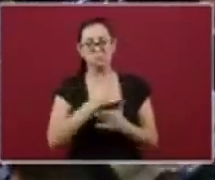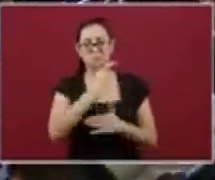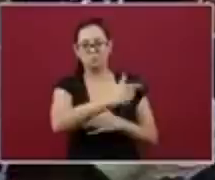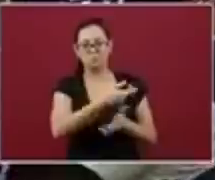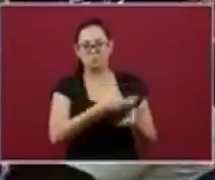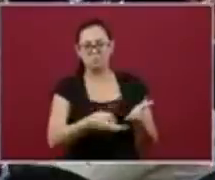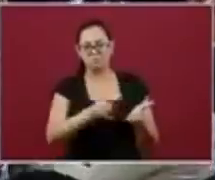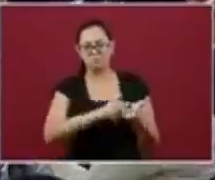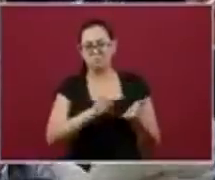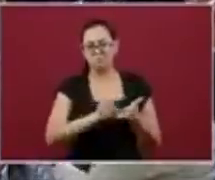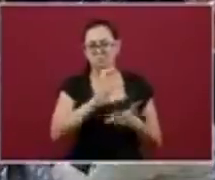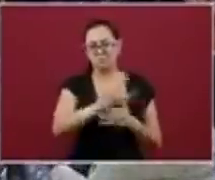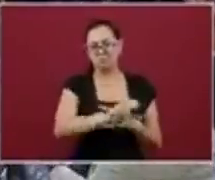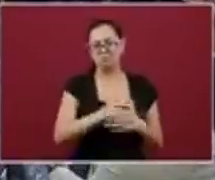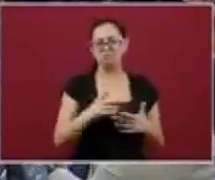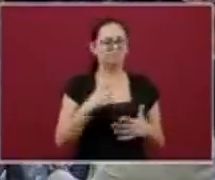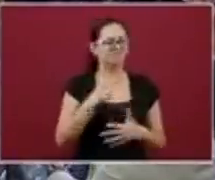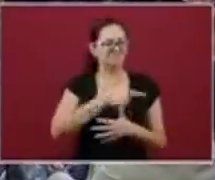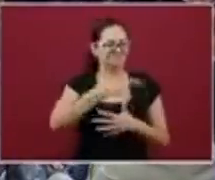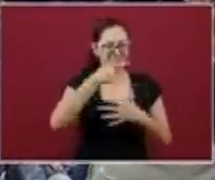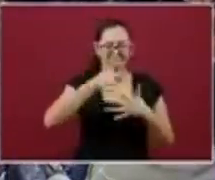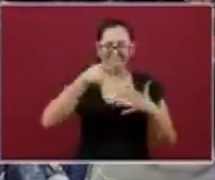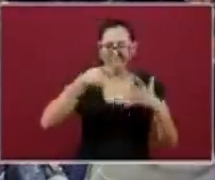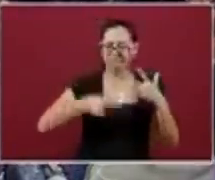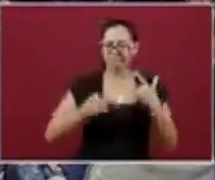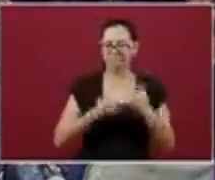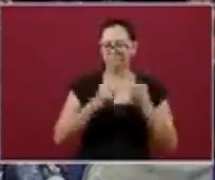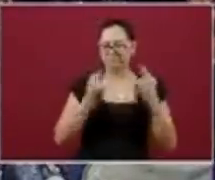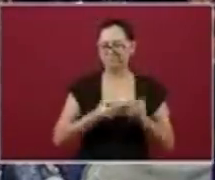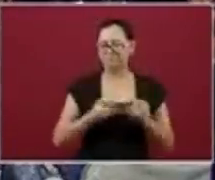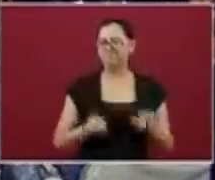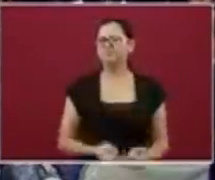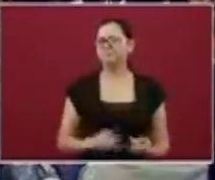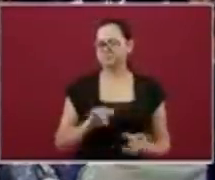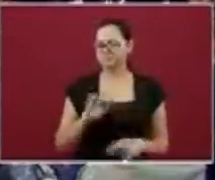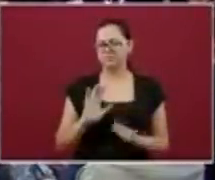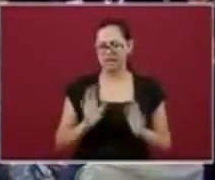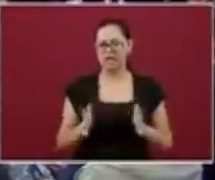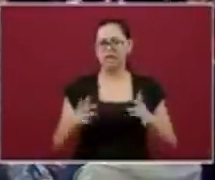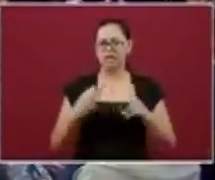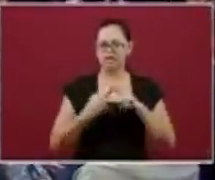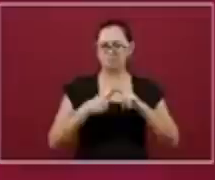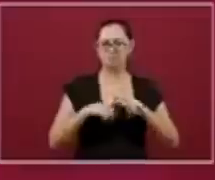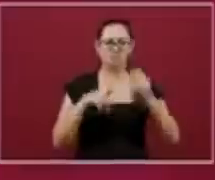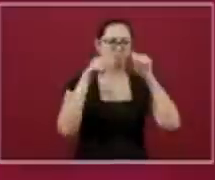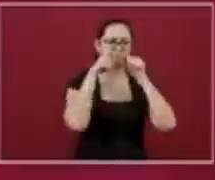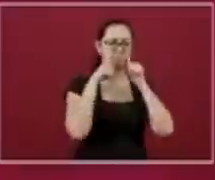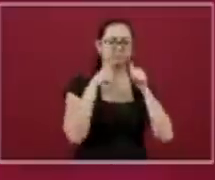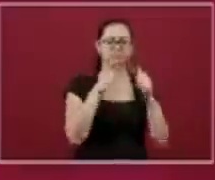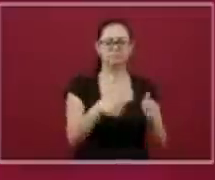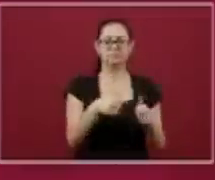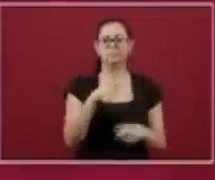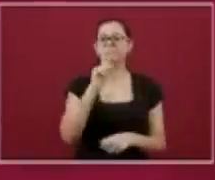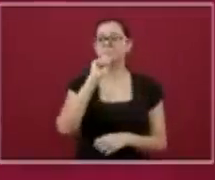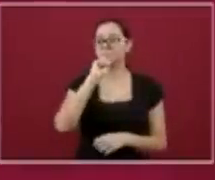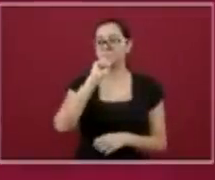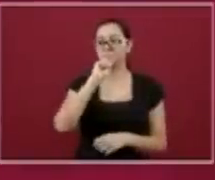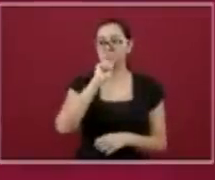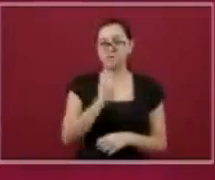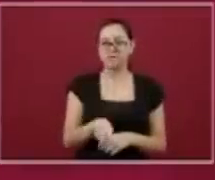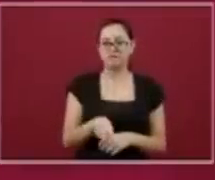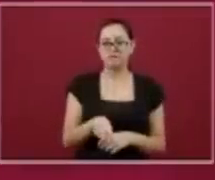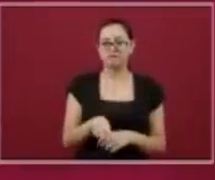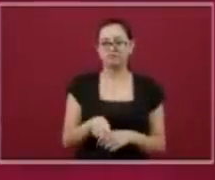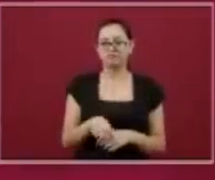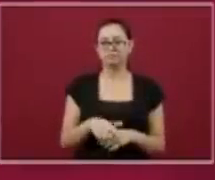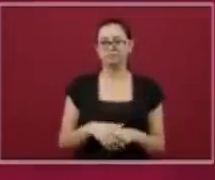Entonces, todos estos casos se están atendiendo y también